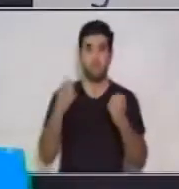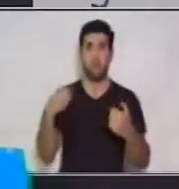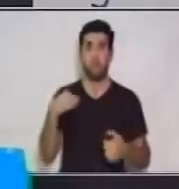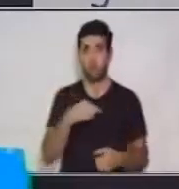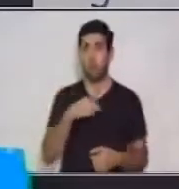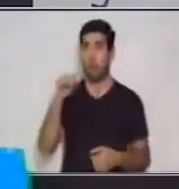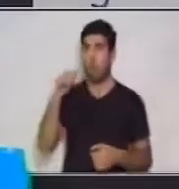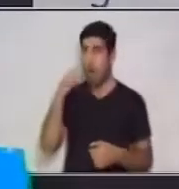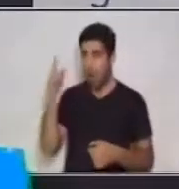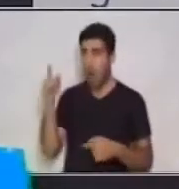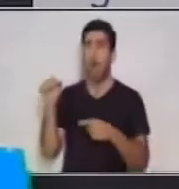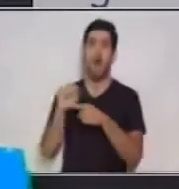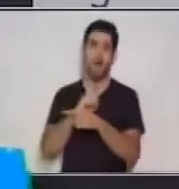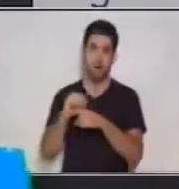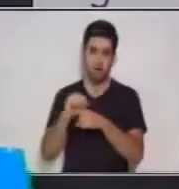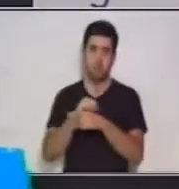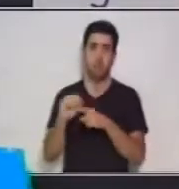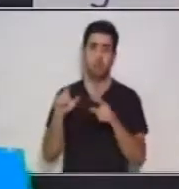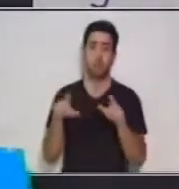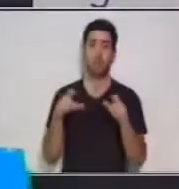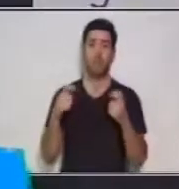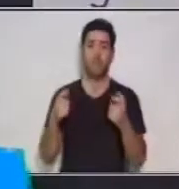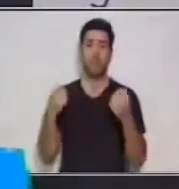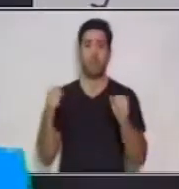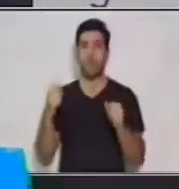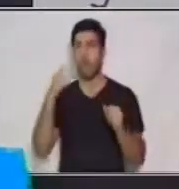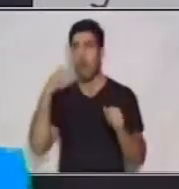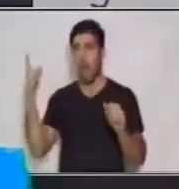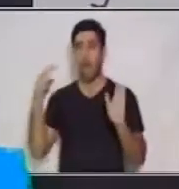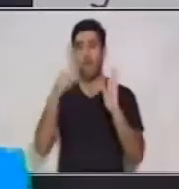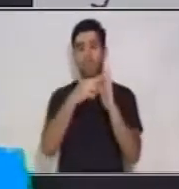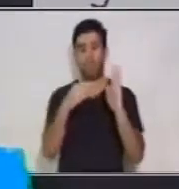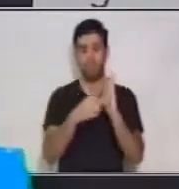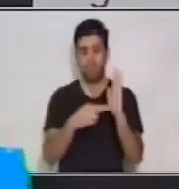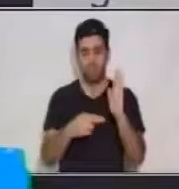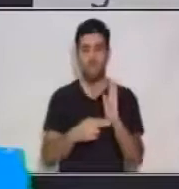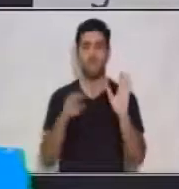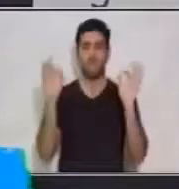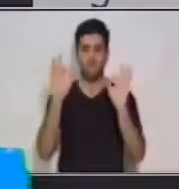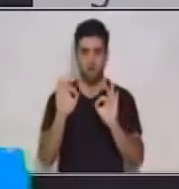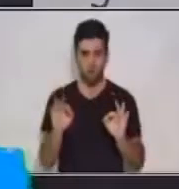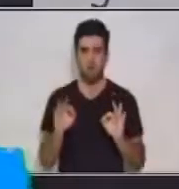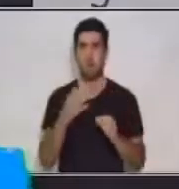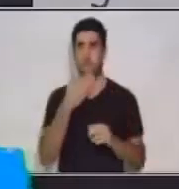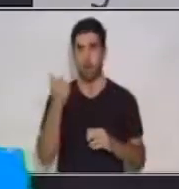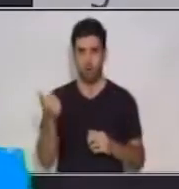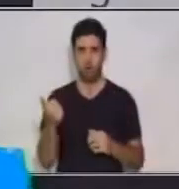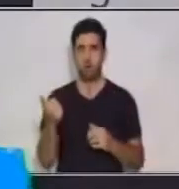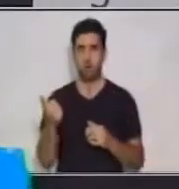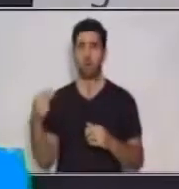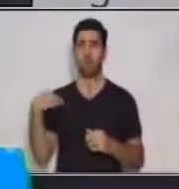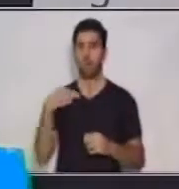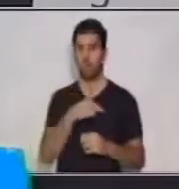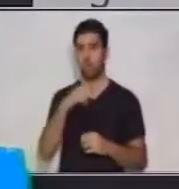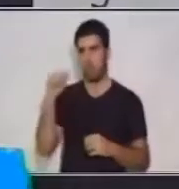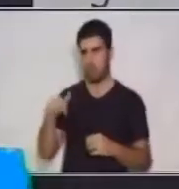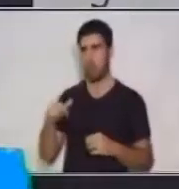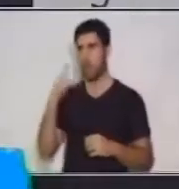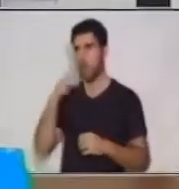poner en práctica estas normas, estas fórmulas. Y nos vamos a los